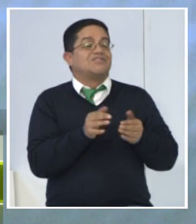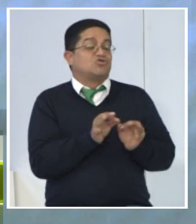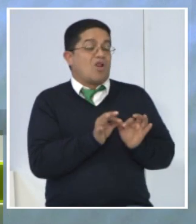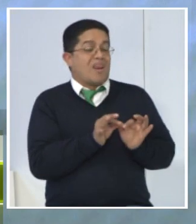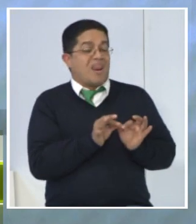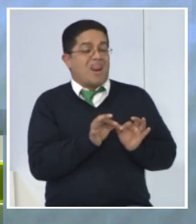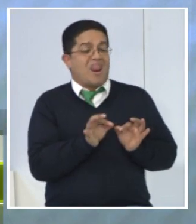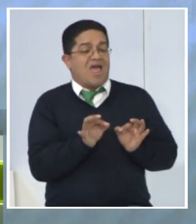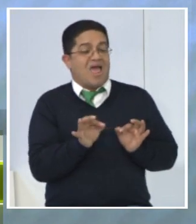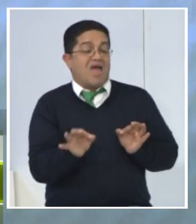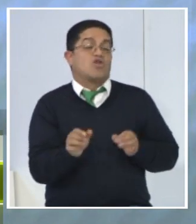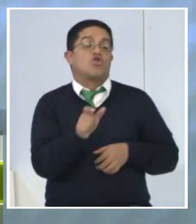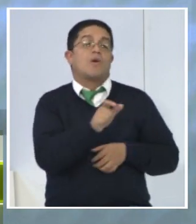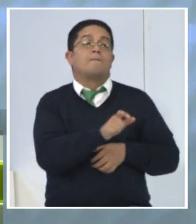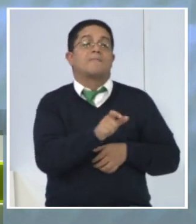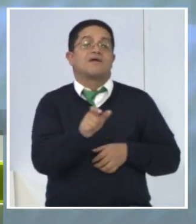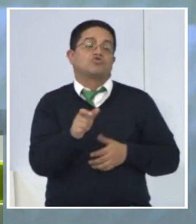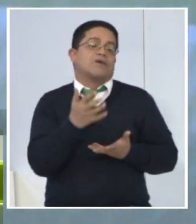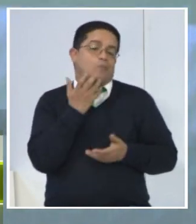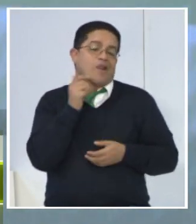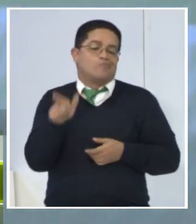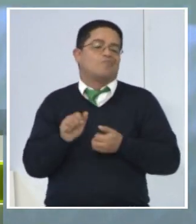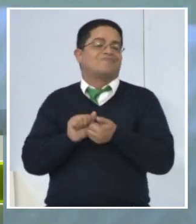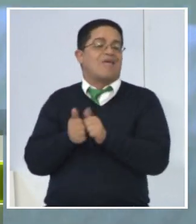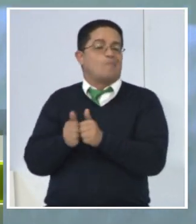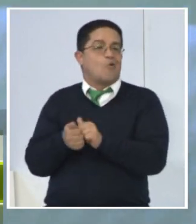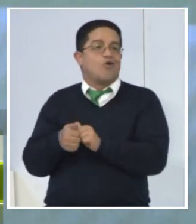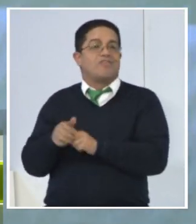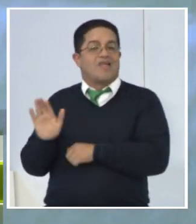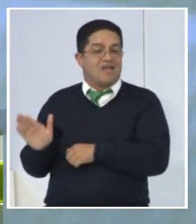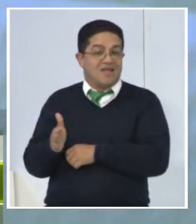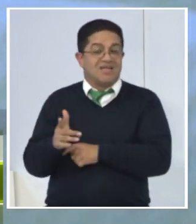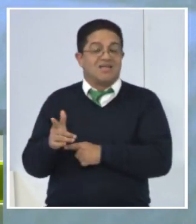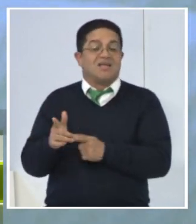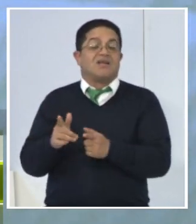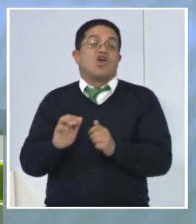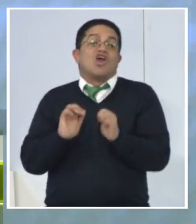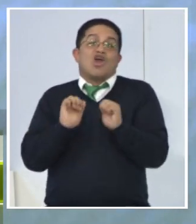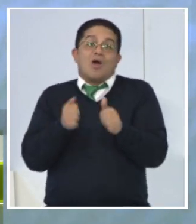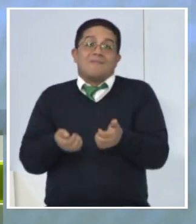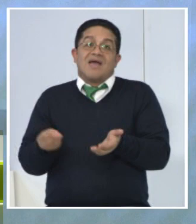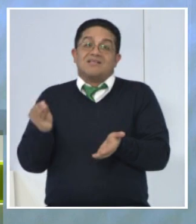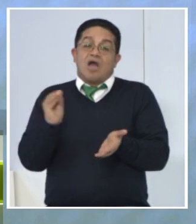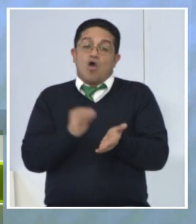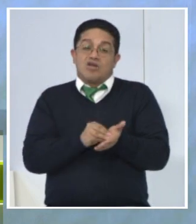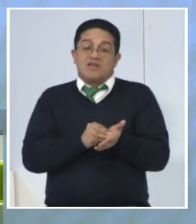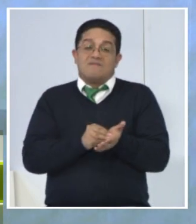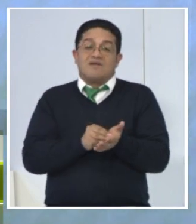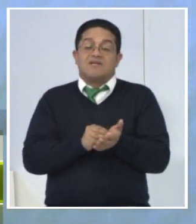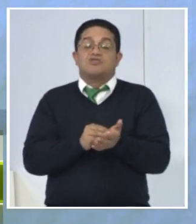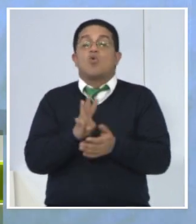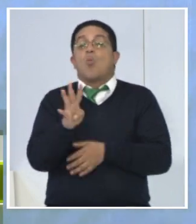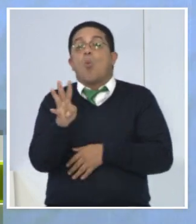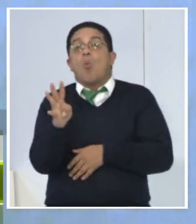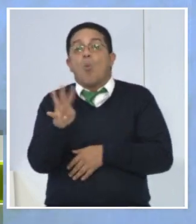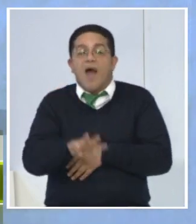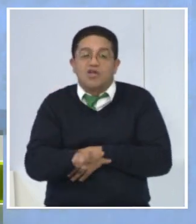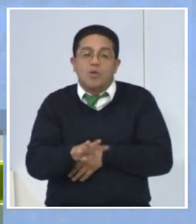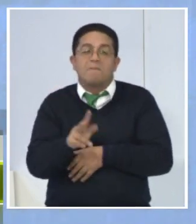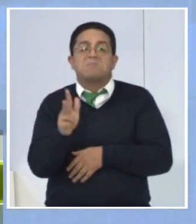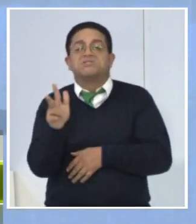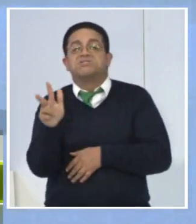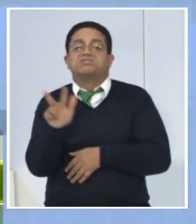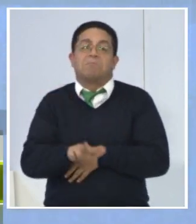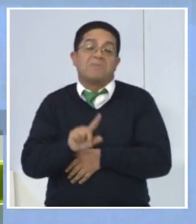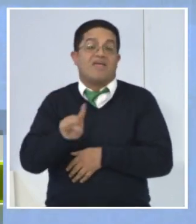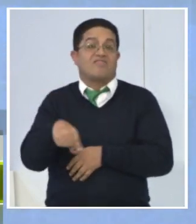hablaríamos de que el paciente, si es jugador de tenis, estaríamos reincorporándolo a su actividad deportiva a los 4 meses, 3 meses, después